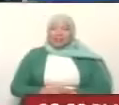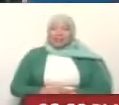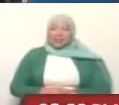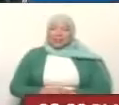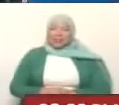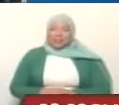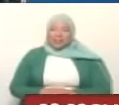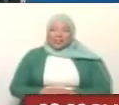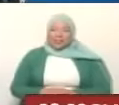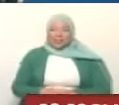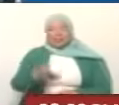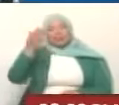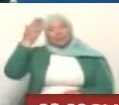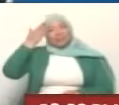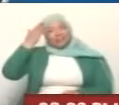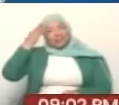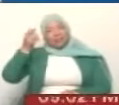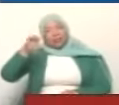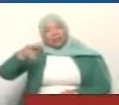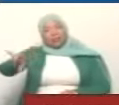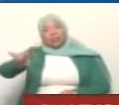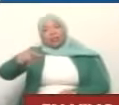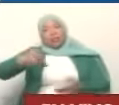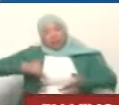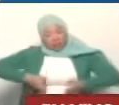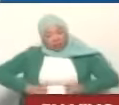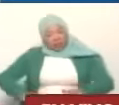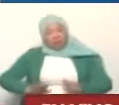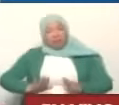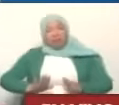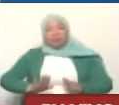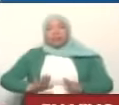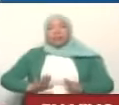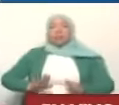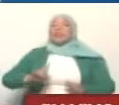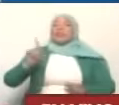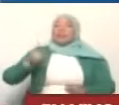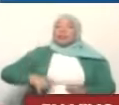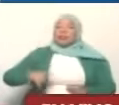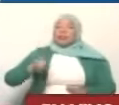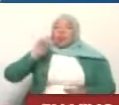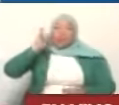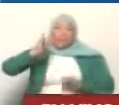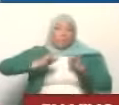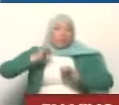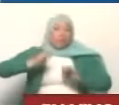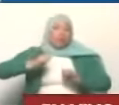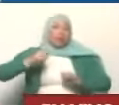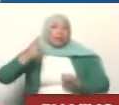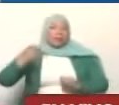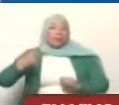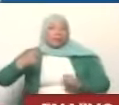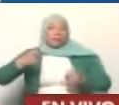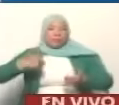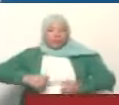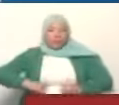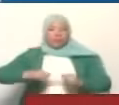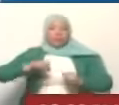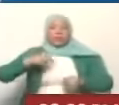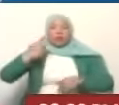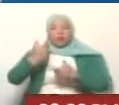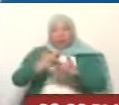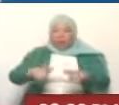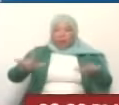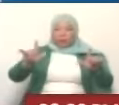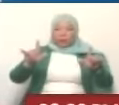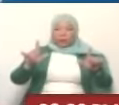Que lo sepan los nacidos y los que están por nacer. Nacimos para ser